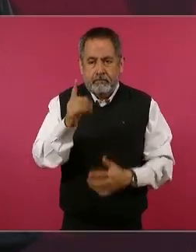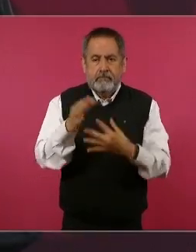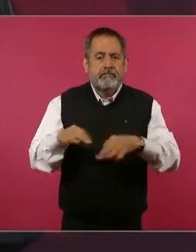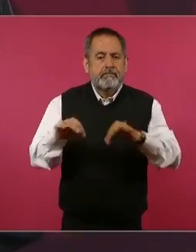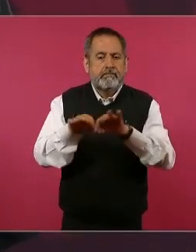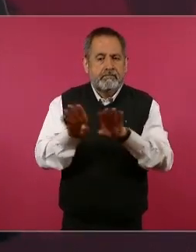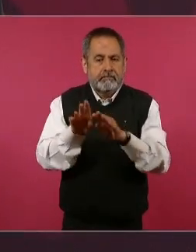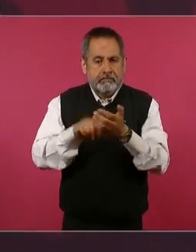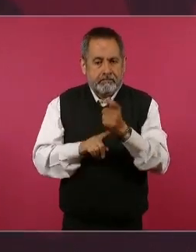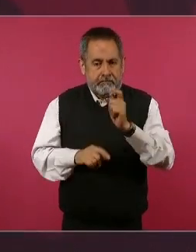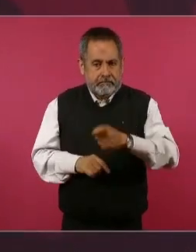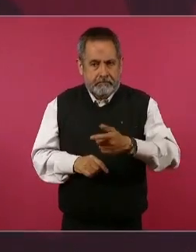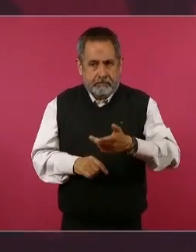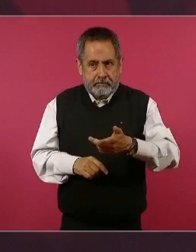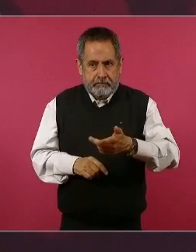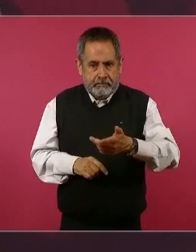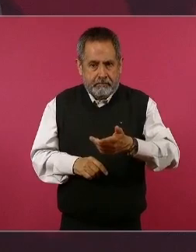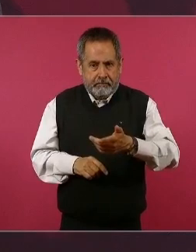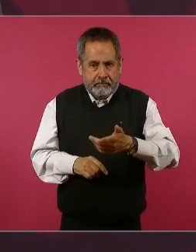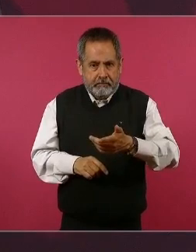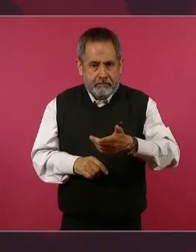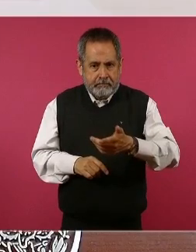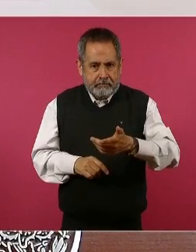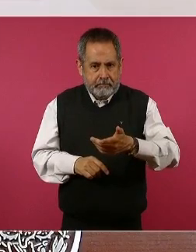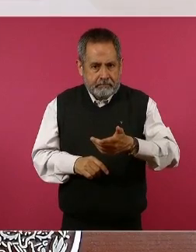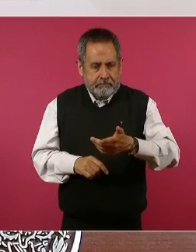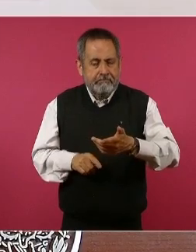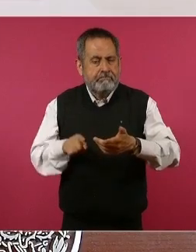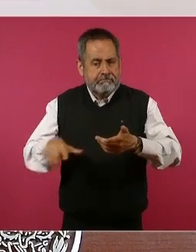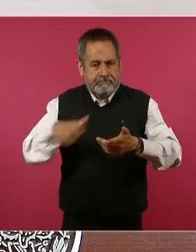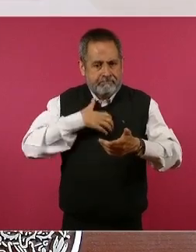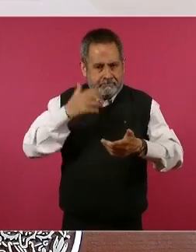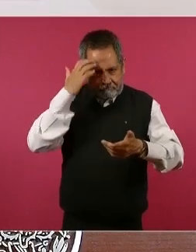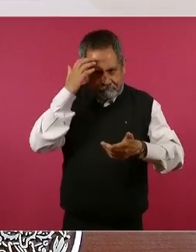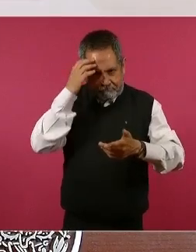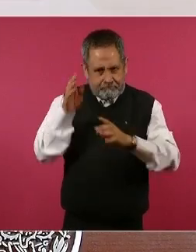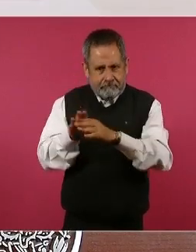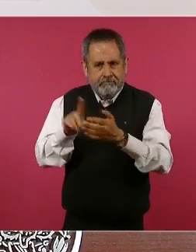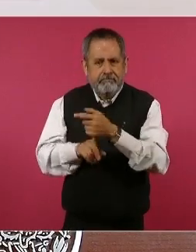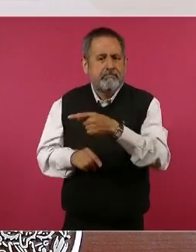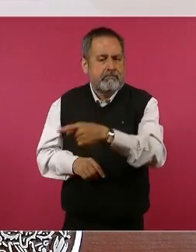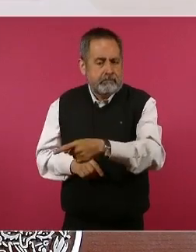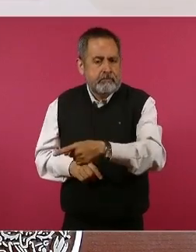importante que se conozca,